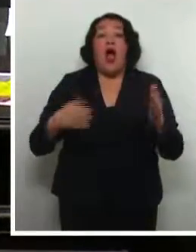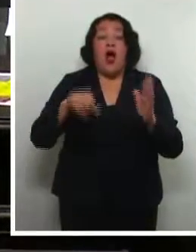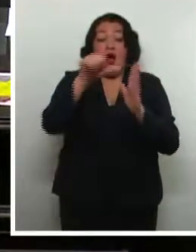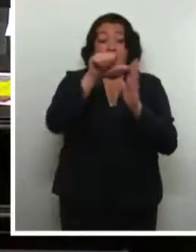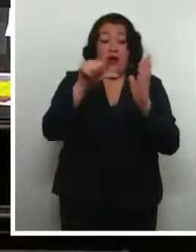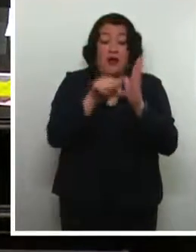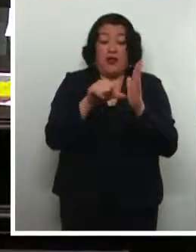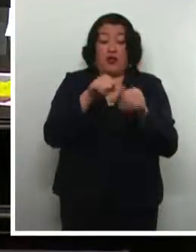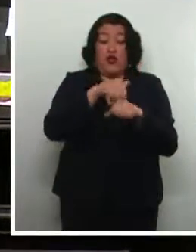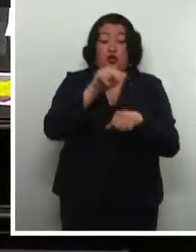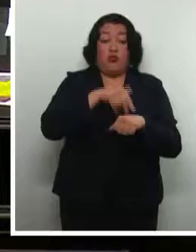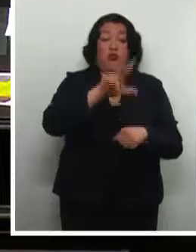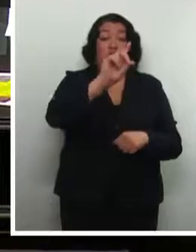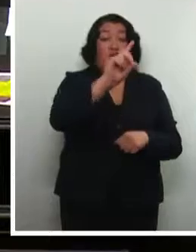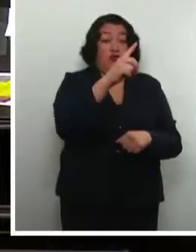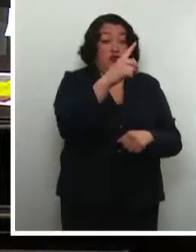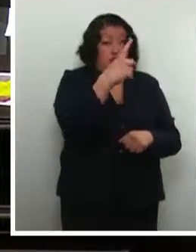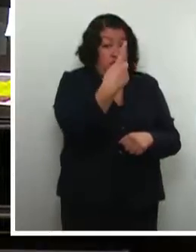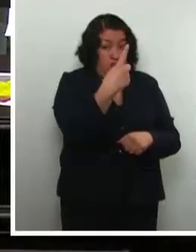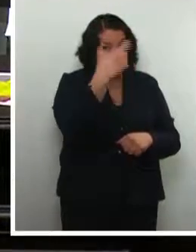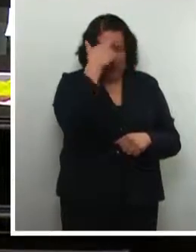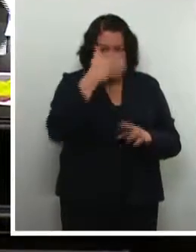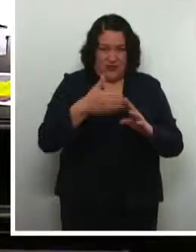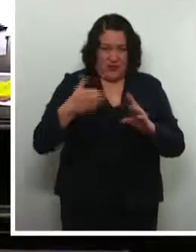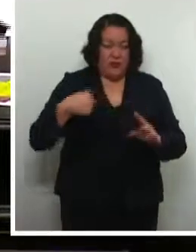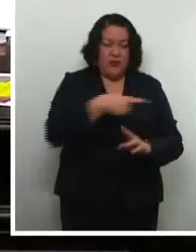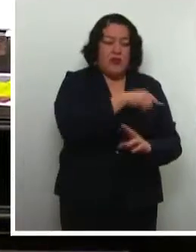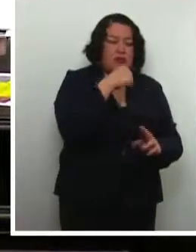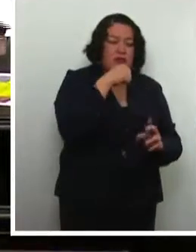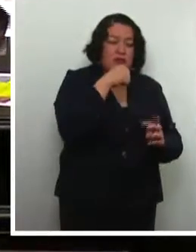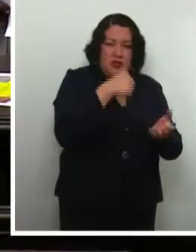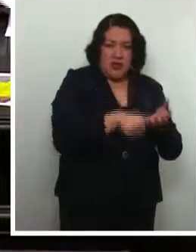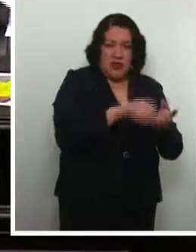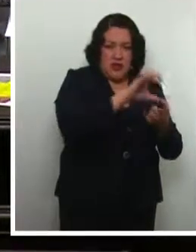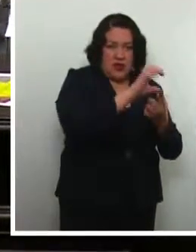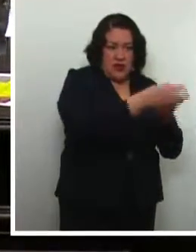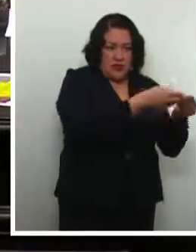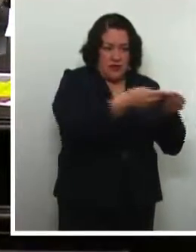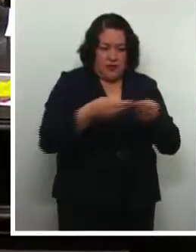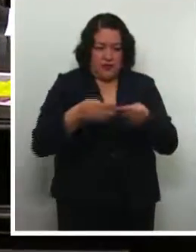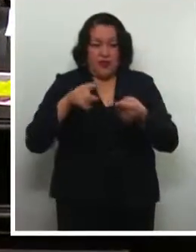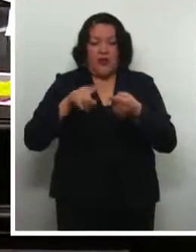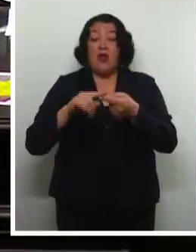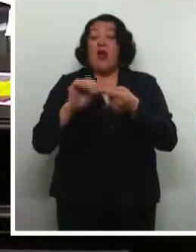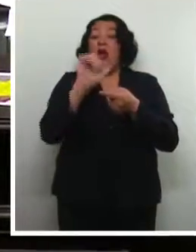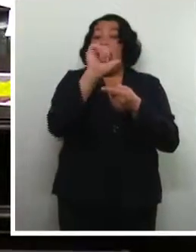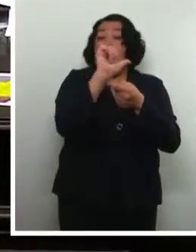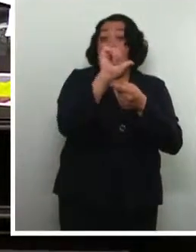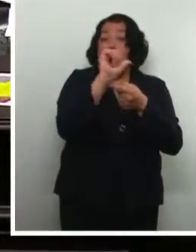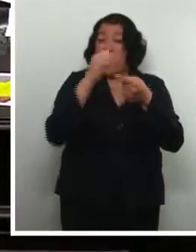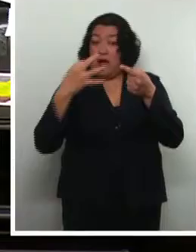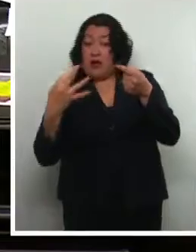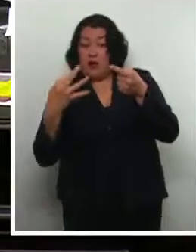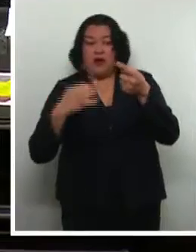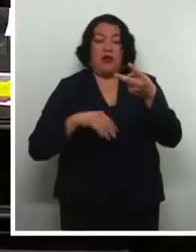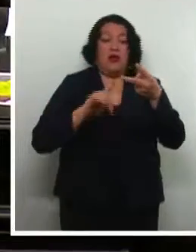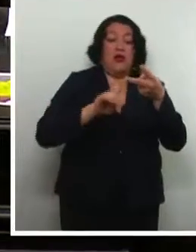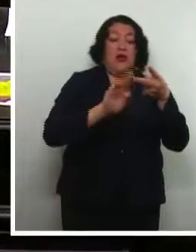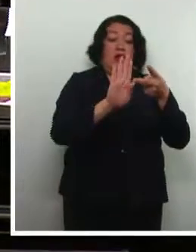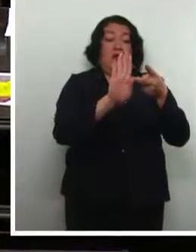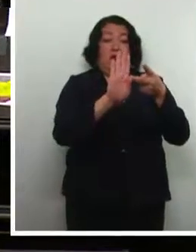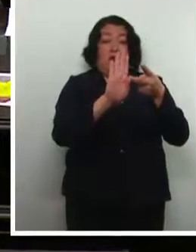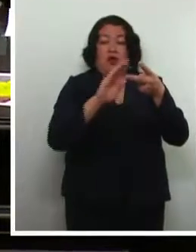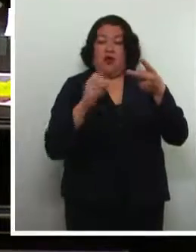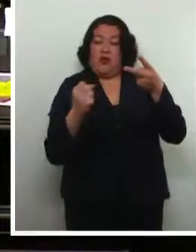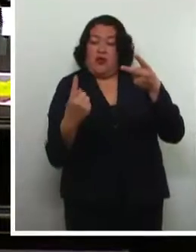artículo 31 en términos del dictamen relativo a los apartados A, numeral 3 y B,